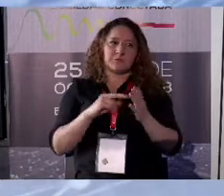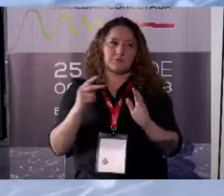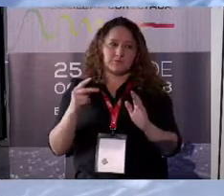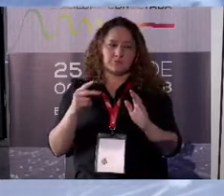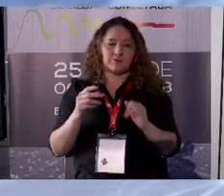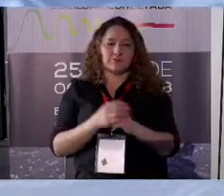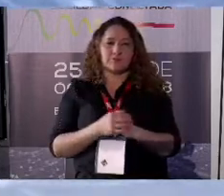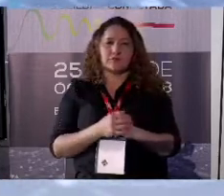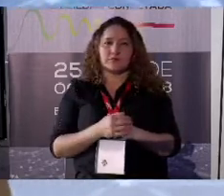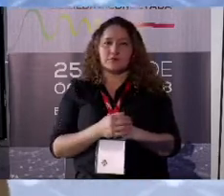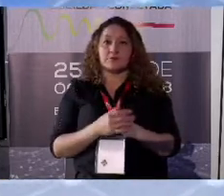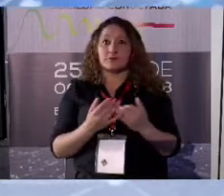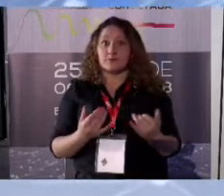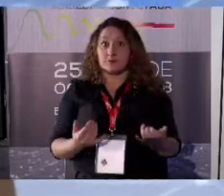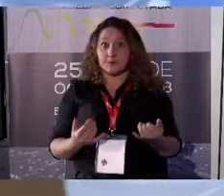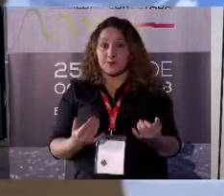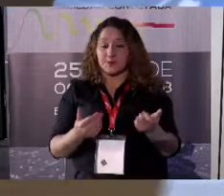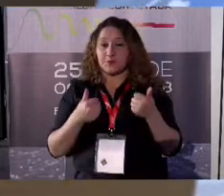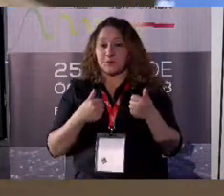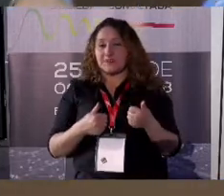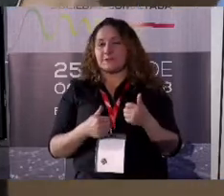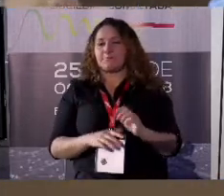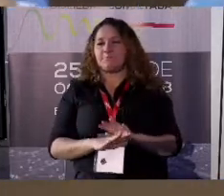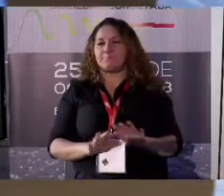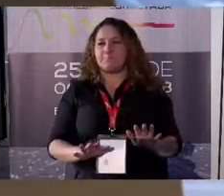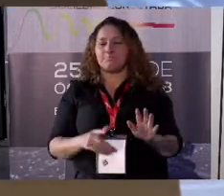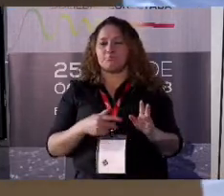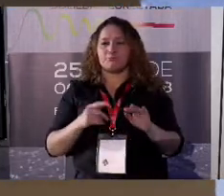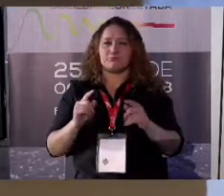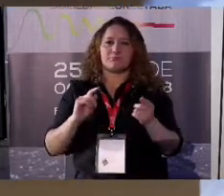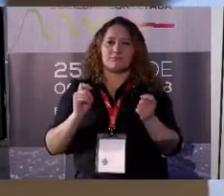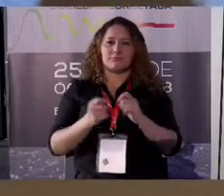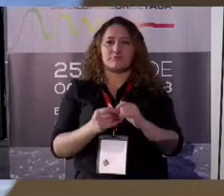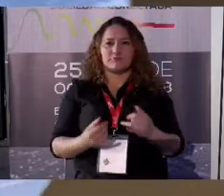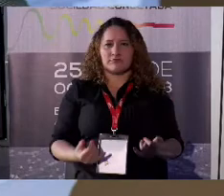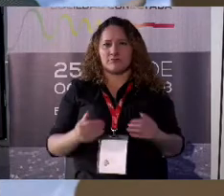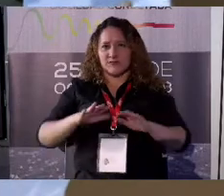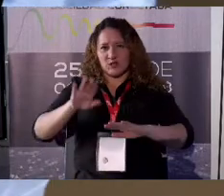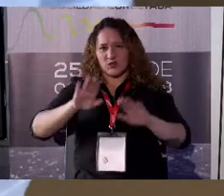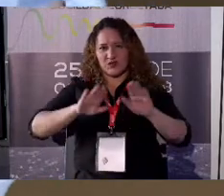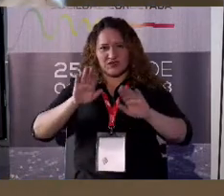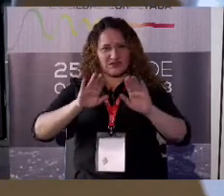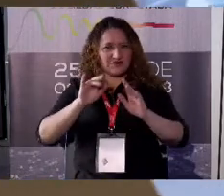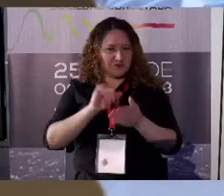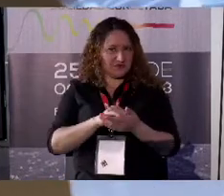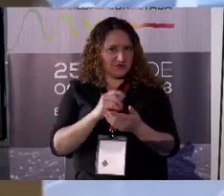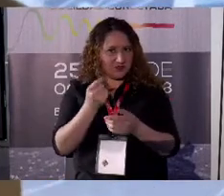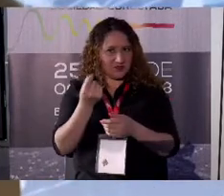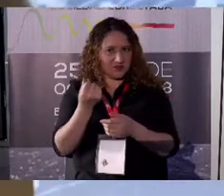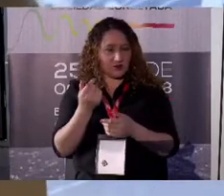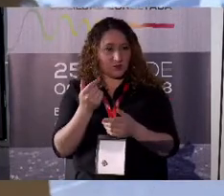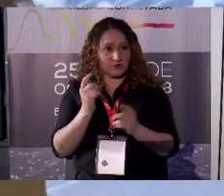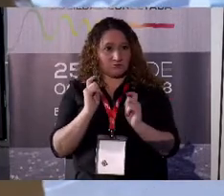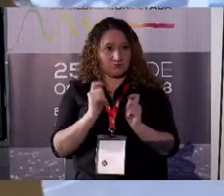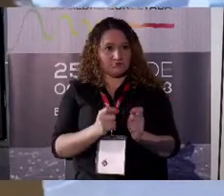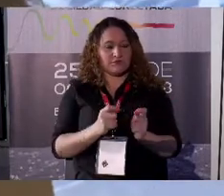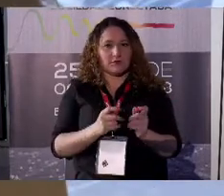bien, ahora, cambiemos un poquito el panorama. Hasta ahora hemos hablado de subastas que determinan un precio, pero resulta